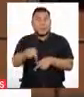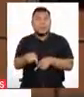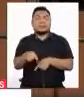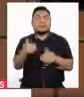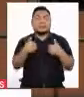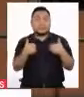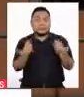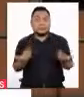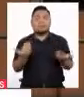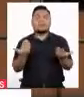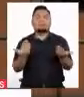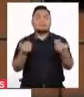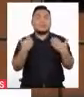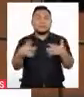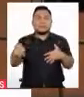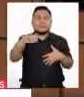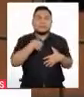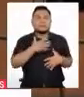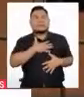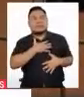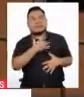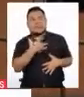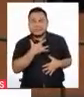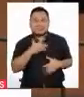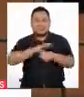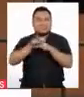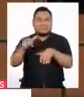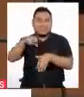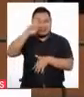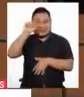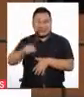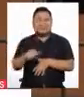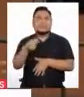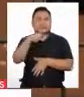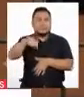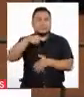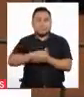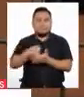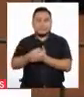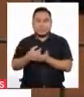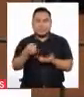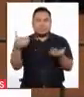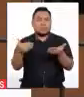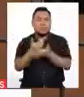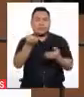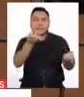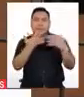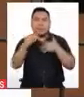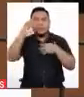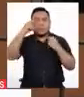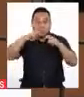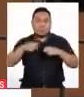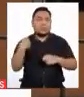el que tenemos, el que estamos sufriendo en nuestro propio país. Y estamos seguros que a través de estas